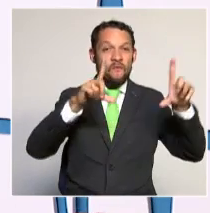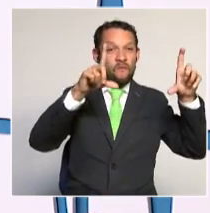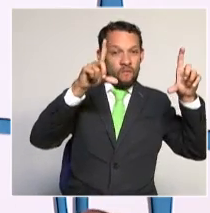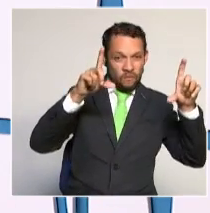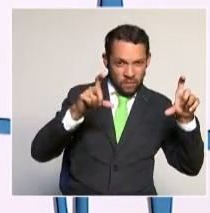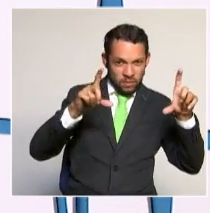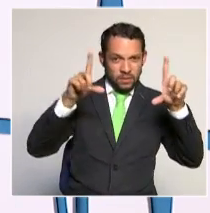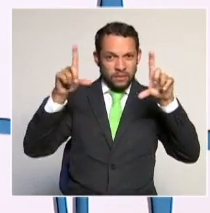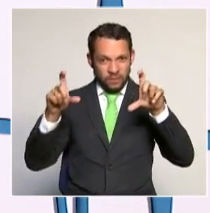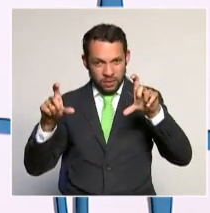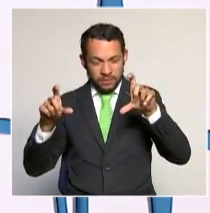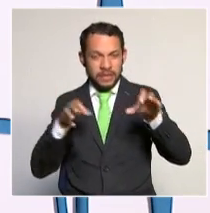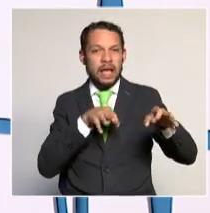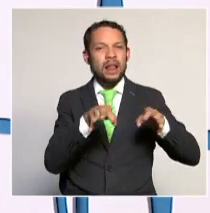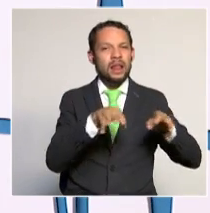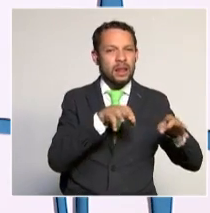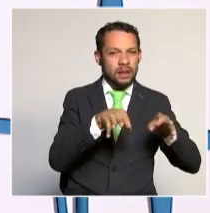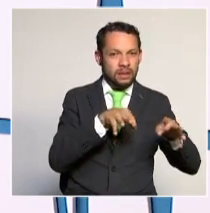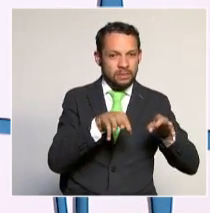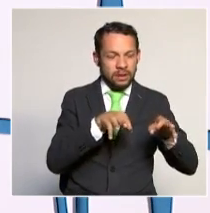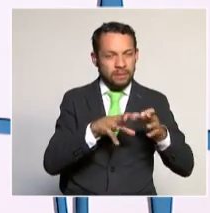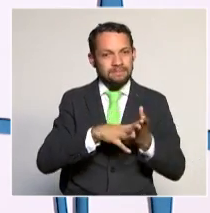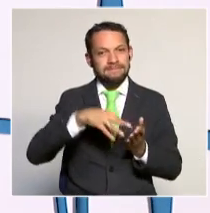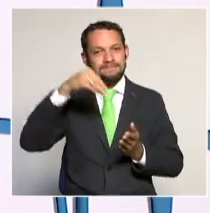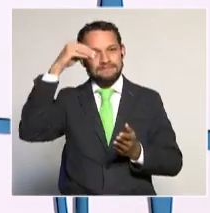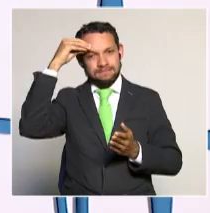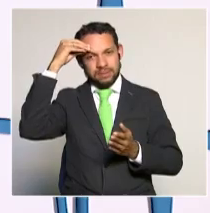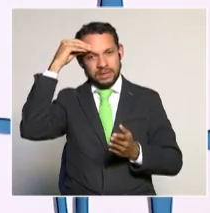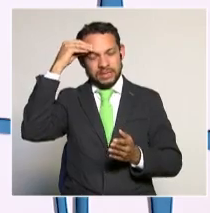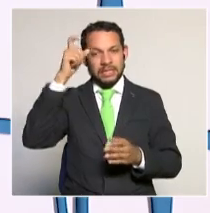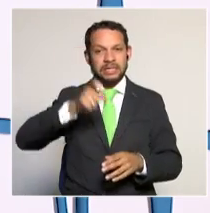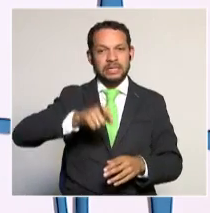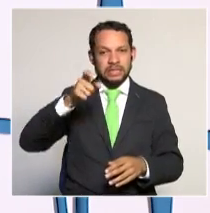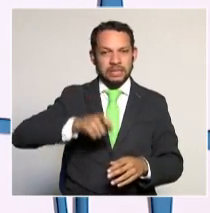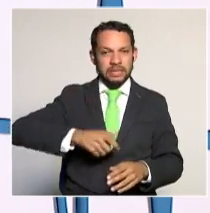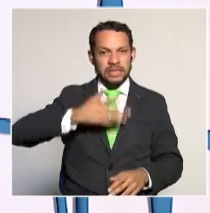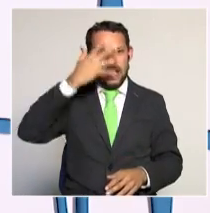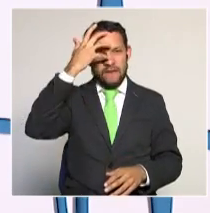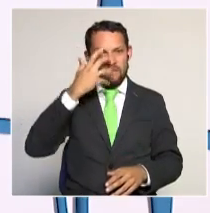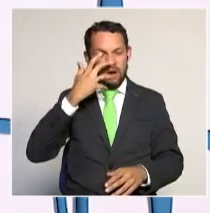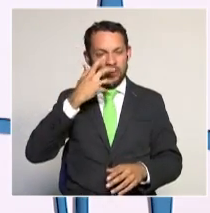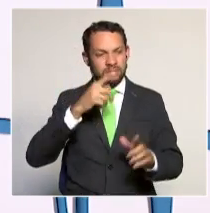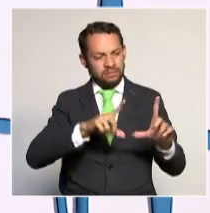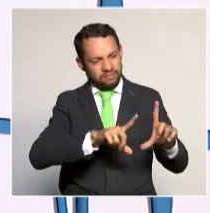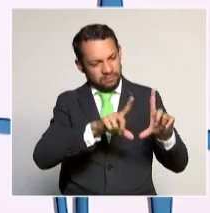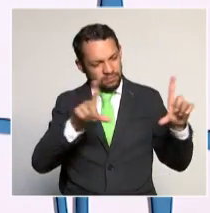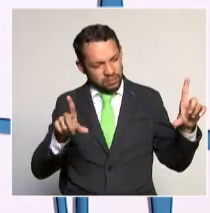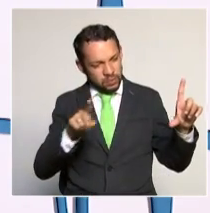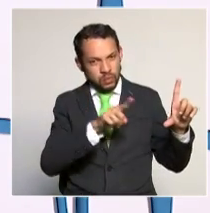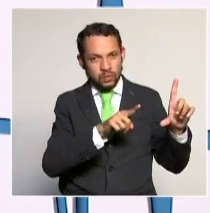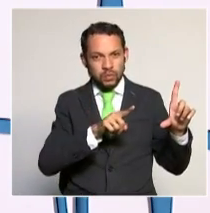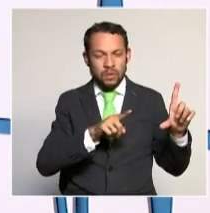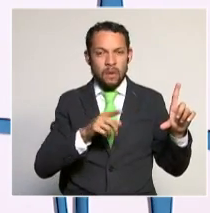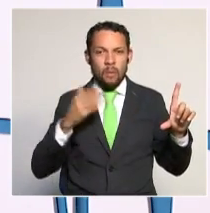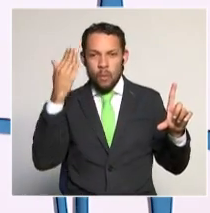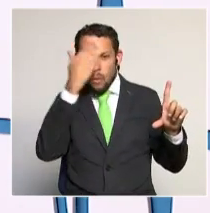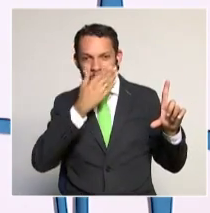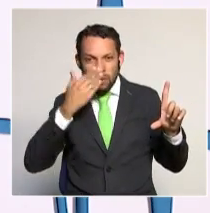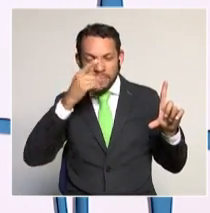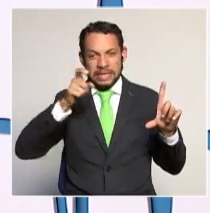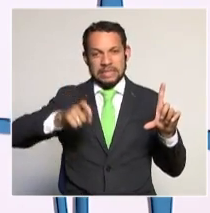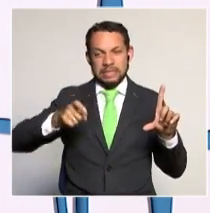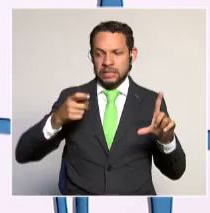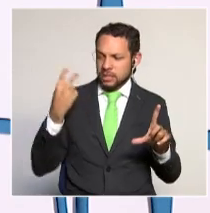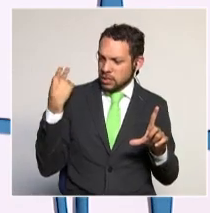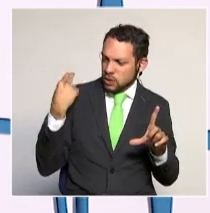que nos muestra el doctor Jorge Eduardo, que es que sin exámenes diagnósticos, sin exámenes de laboratorio, sin una buena